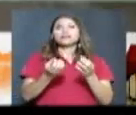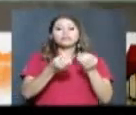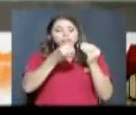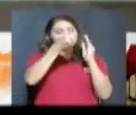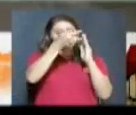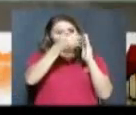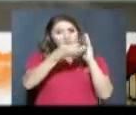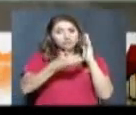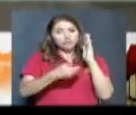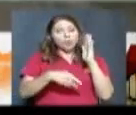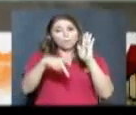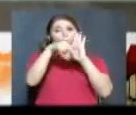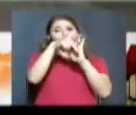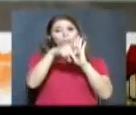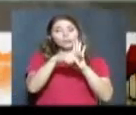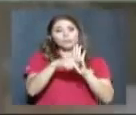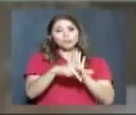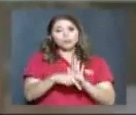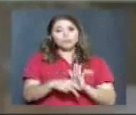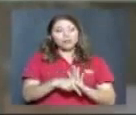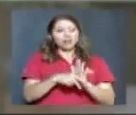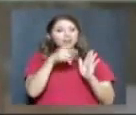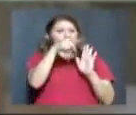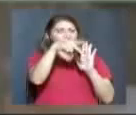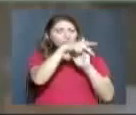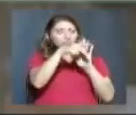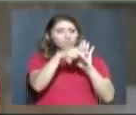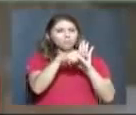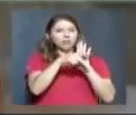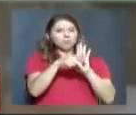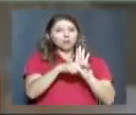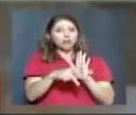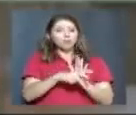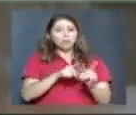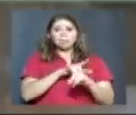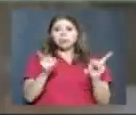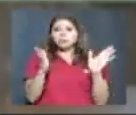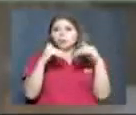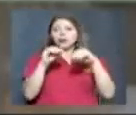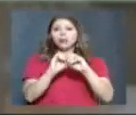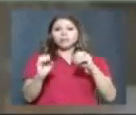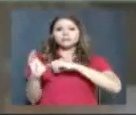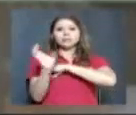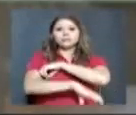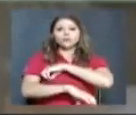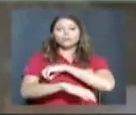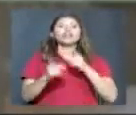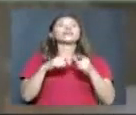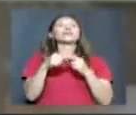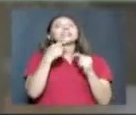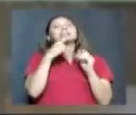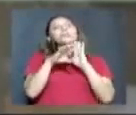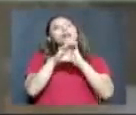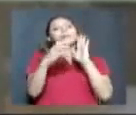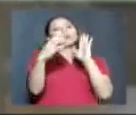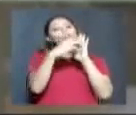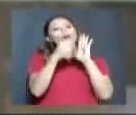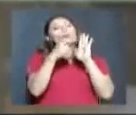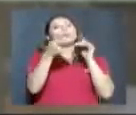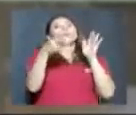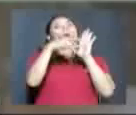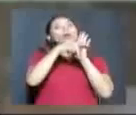en esa ley que no se acompañan de ningún tipo de sanción. Entonces, se establece la prohibición y queda en